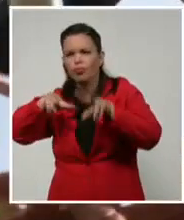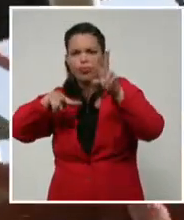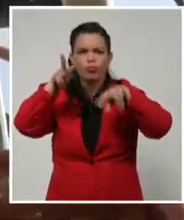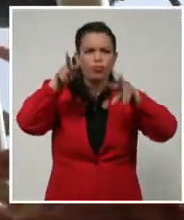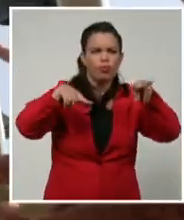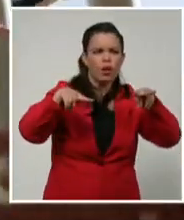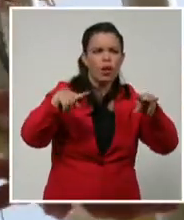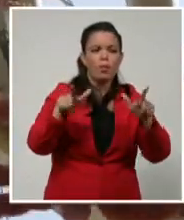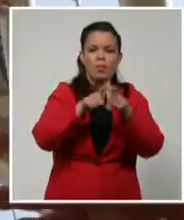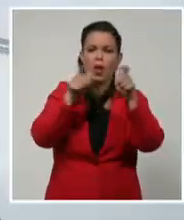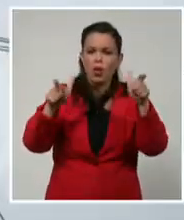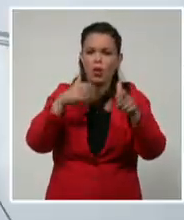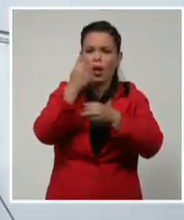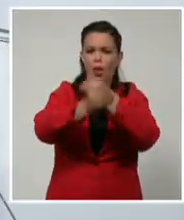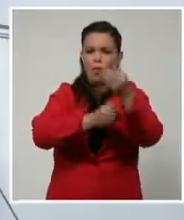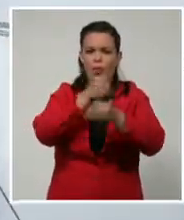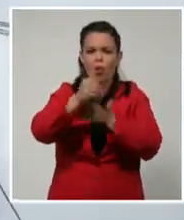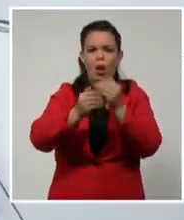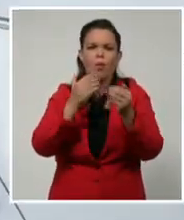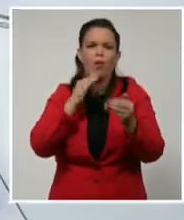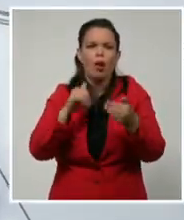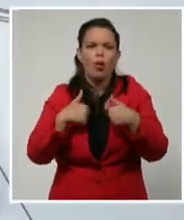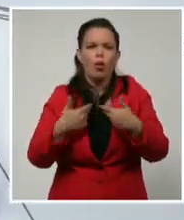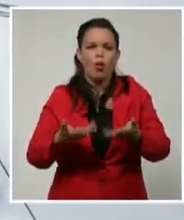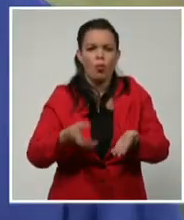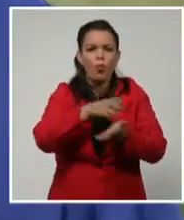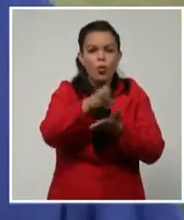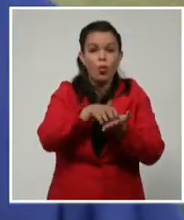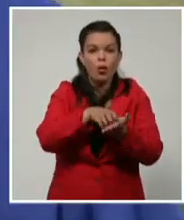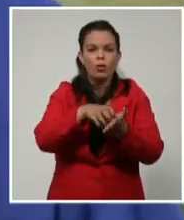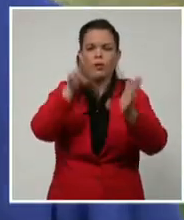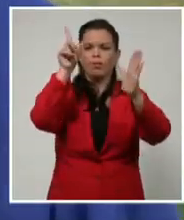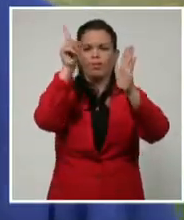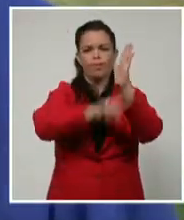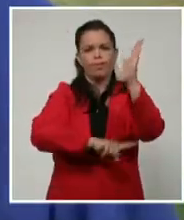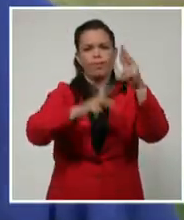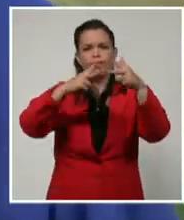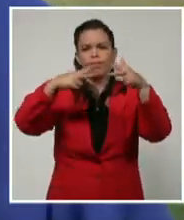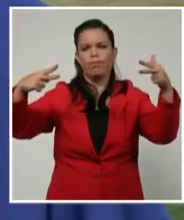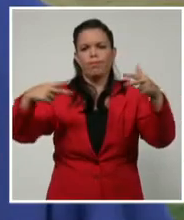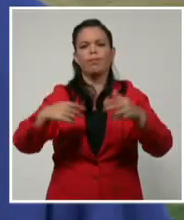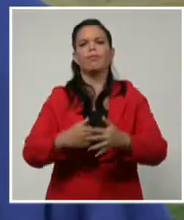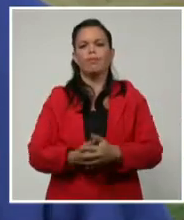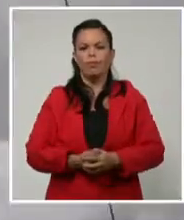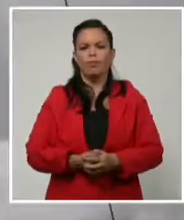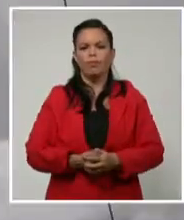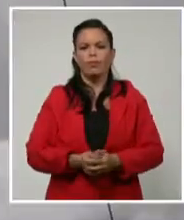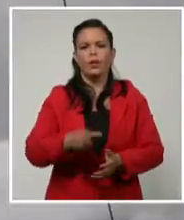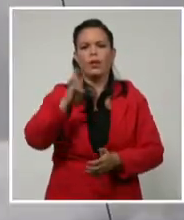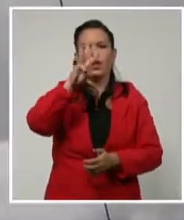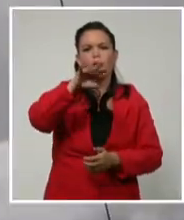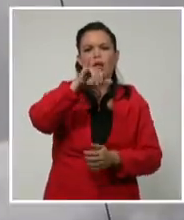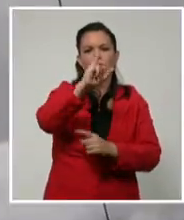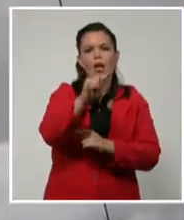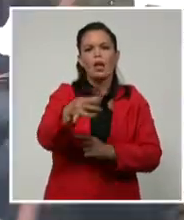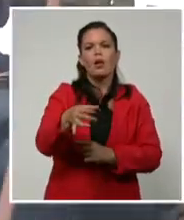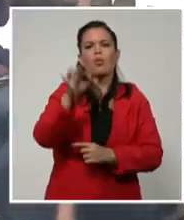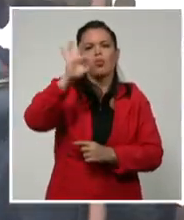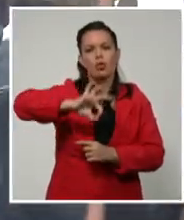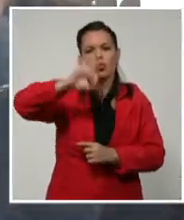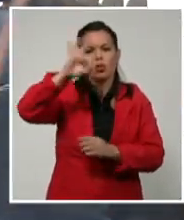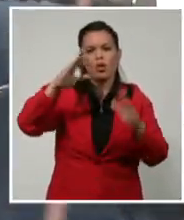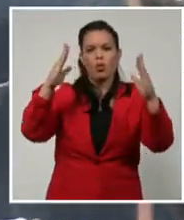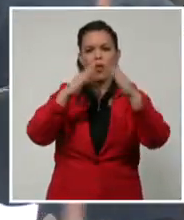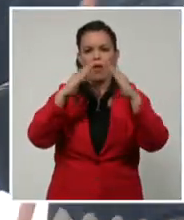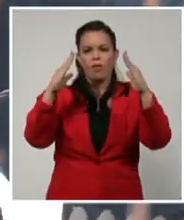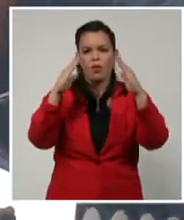hasta ahora están en las redes eléctricas el 36 por ciento de las viviendas de la isla están afectadas en este momento